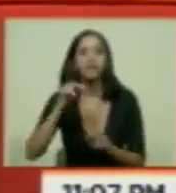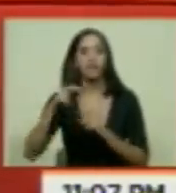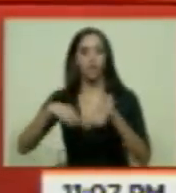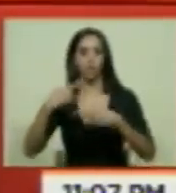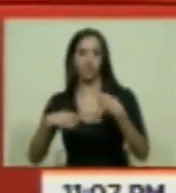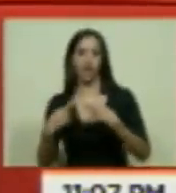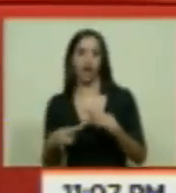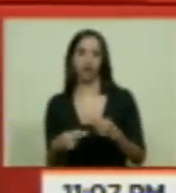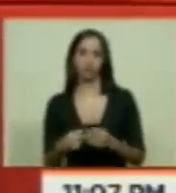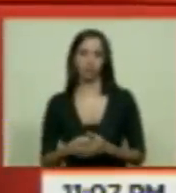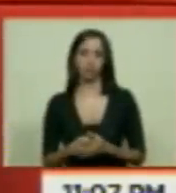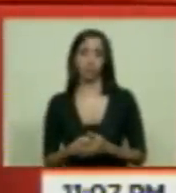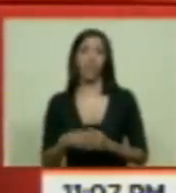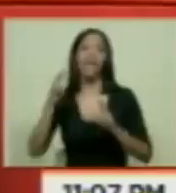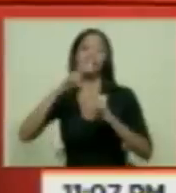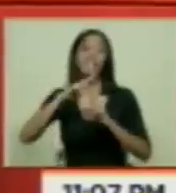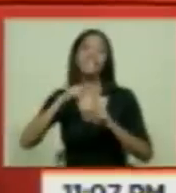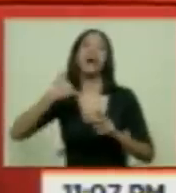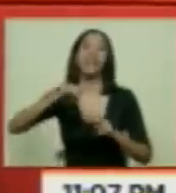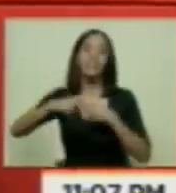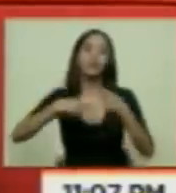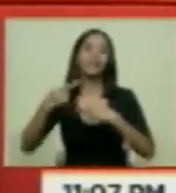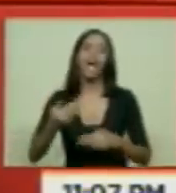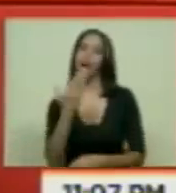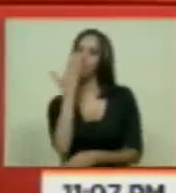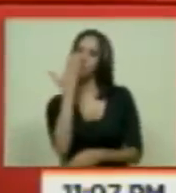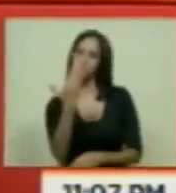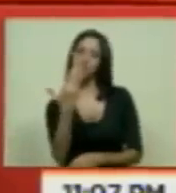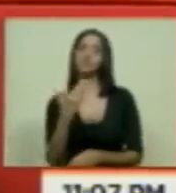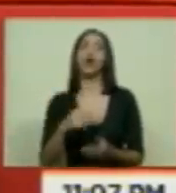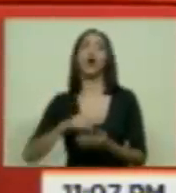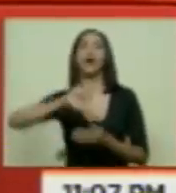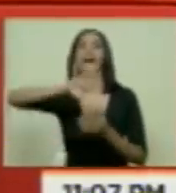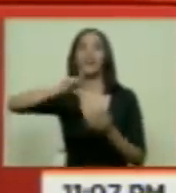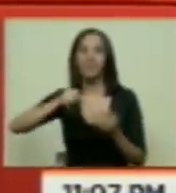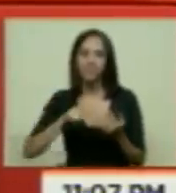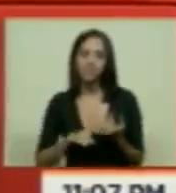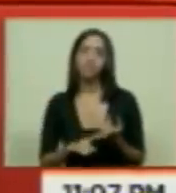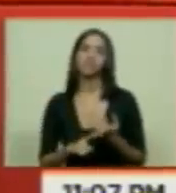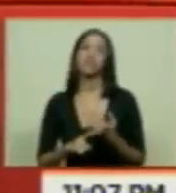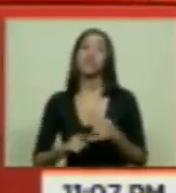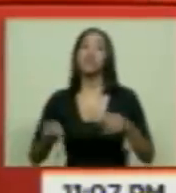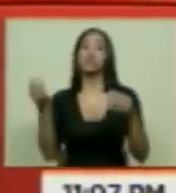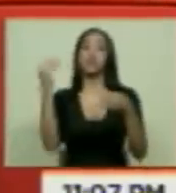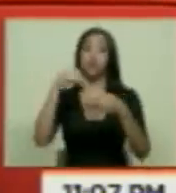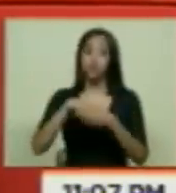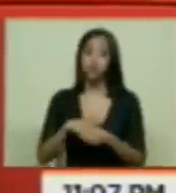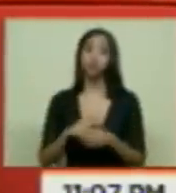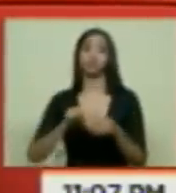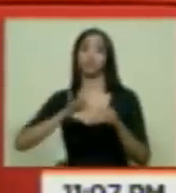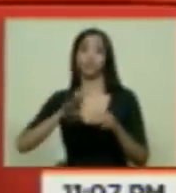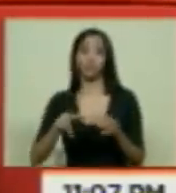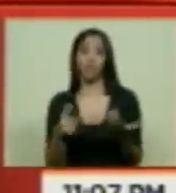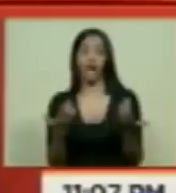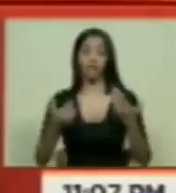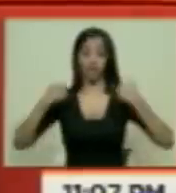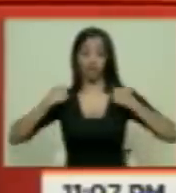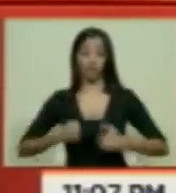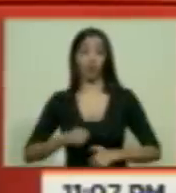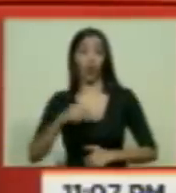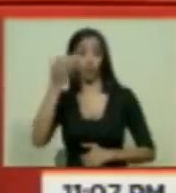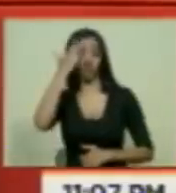revolucionarios. En el Táchira hay revolucionarios que han enfrentado las mafias, incluso a las mafias que se han vestido hasta de rojo,